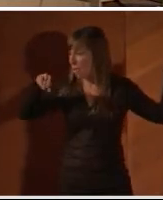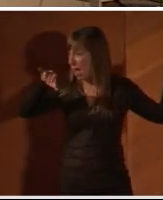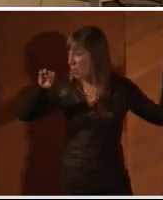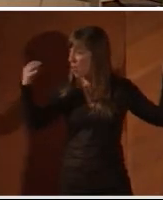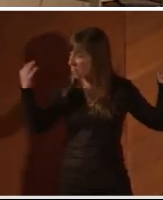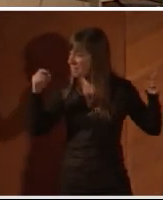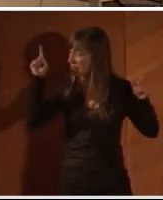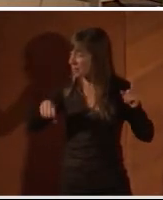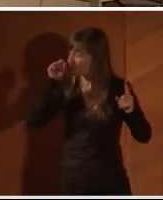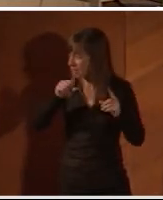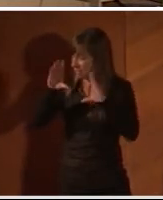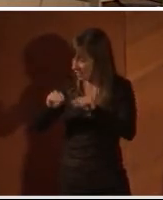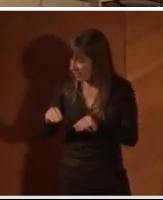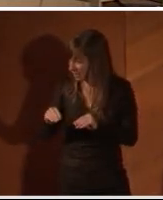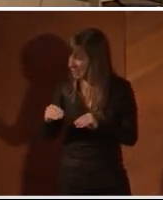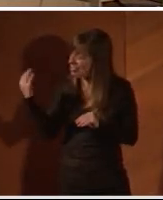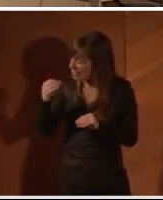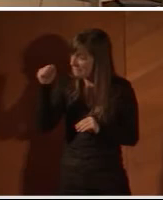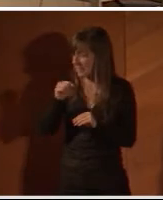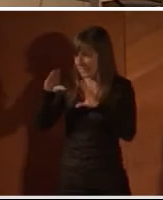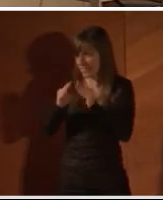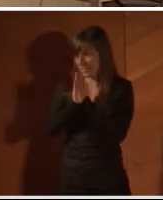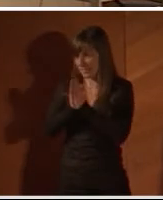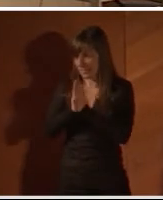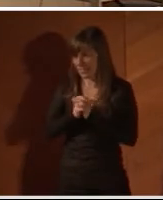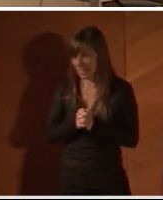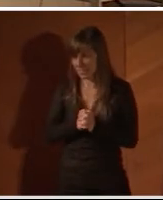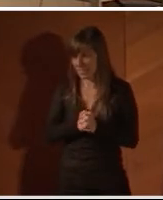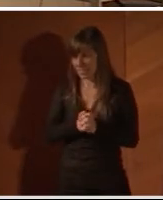Golmayo, ¿nos escucha? Sí. Debe apagar el micro, por favor.